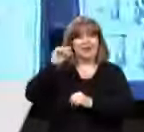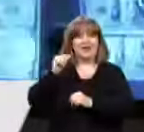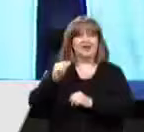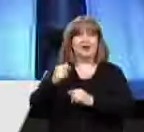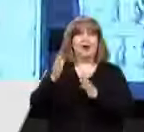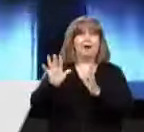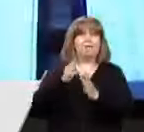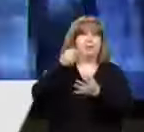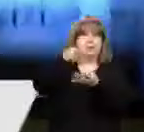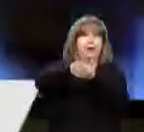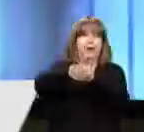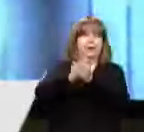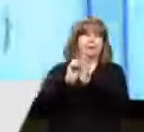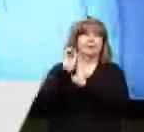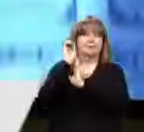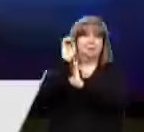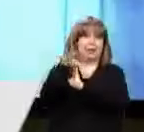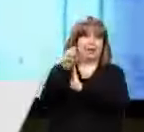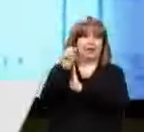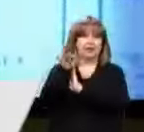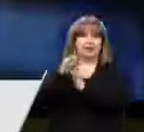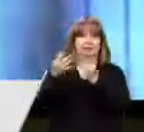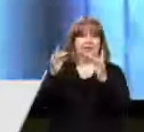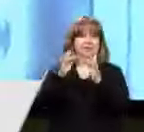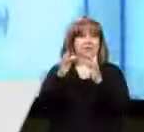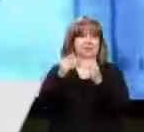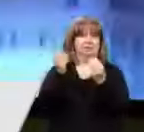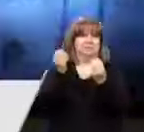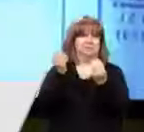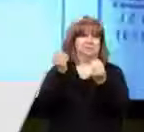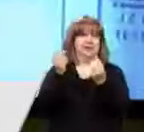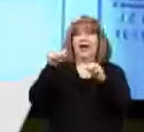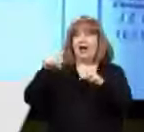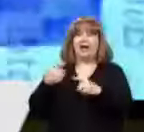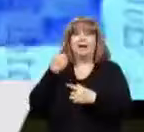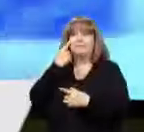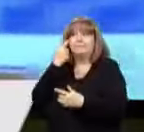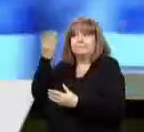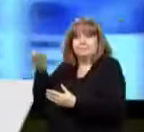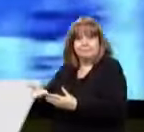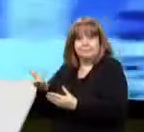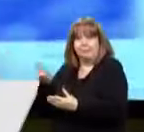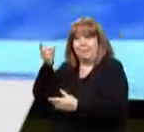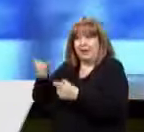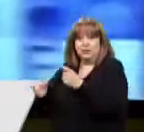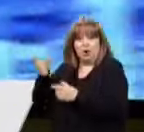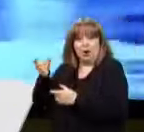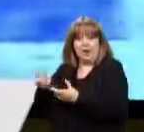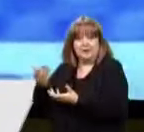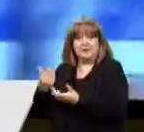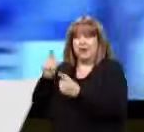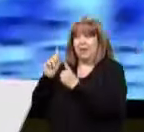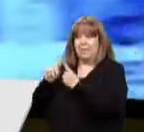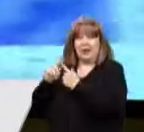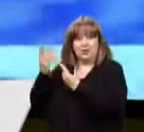ustedes entran en la página de Comisión Nacional de valores y estamos ahí entonces Está bueno ver que el asesor este sea idóneo yo tuve que rendir un examen ante Comisión Nacional de valores para